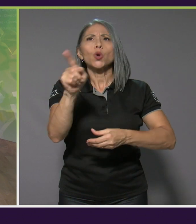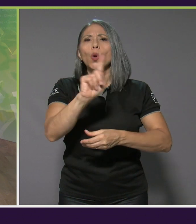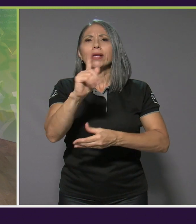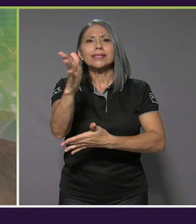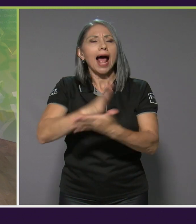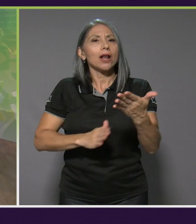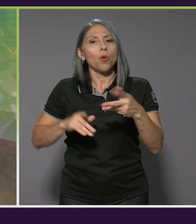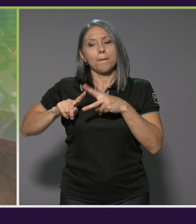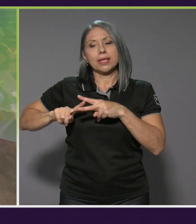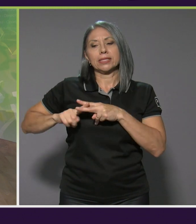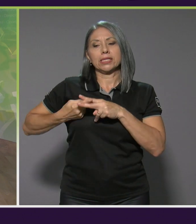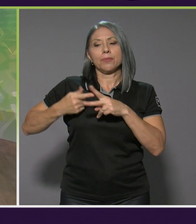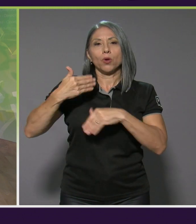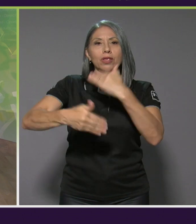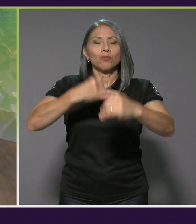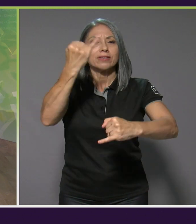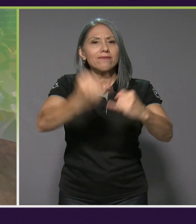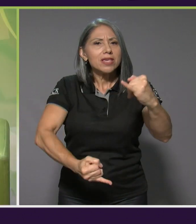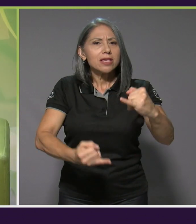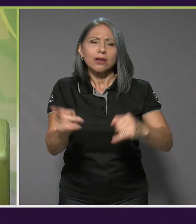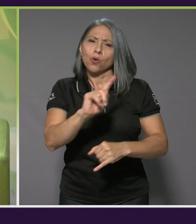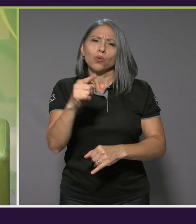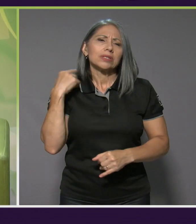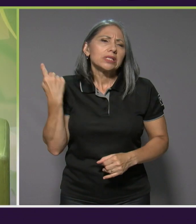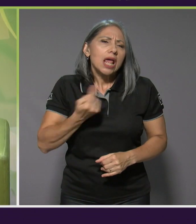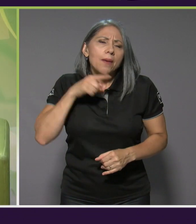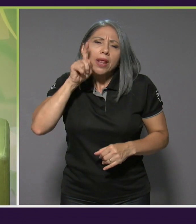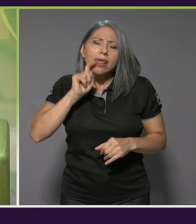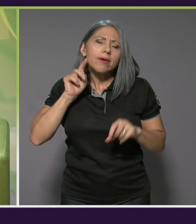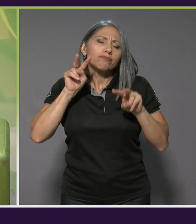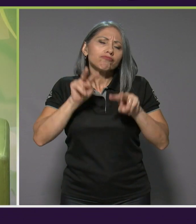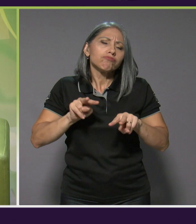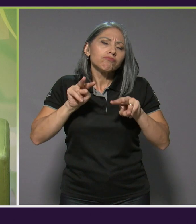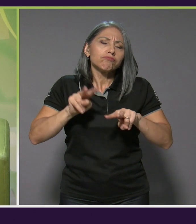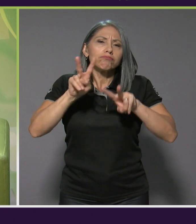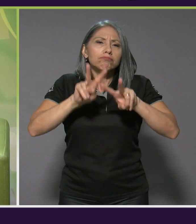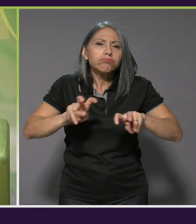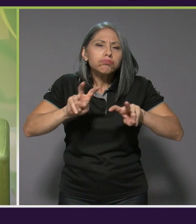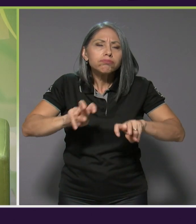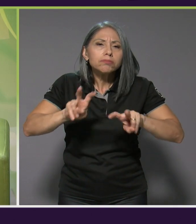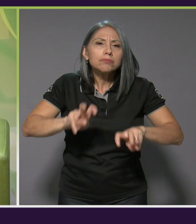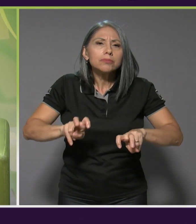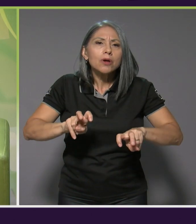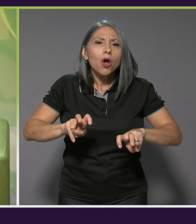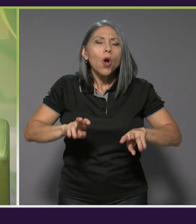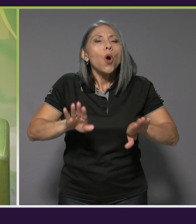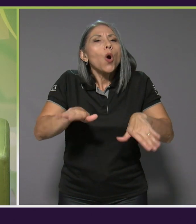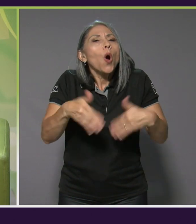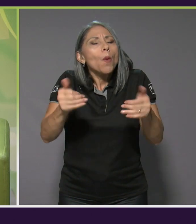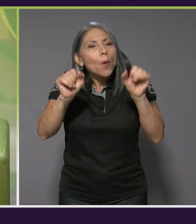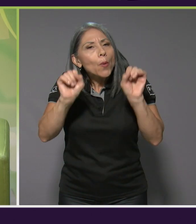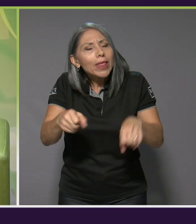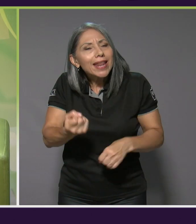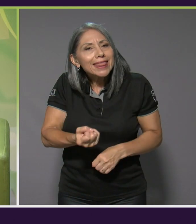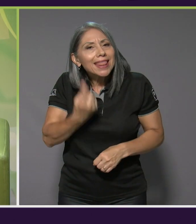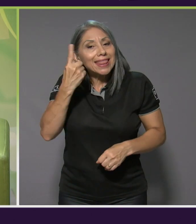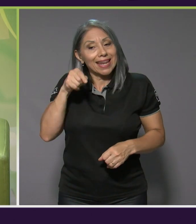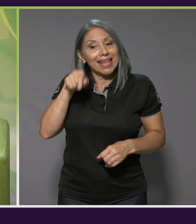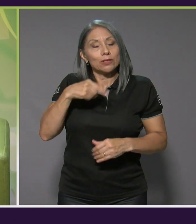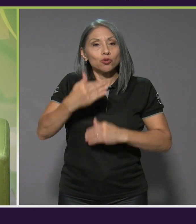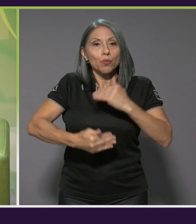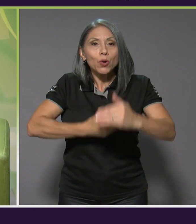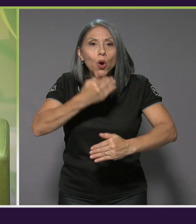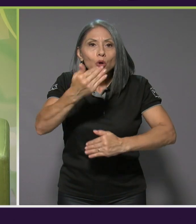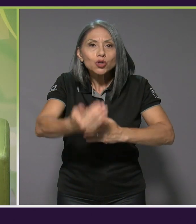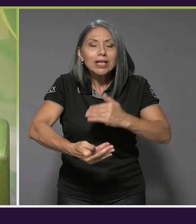que constantemente hay que estarlo evaluando. ¿Cómo hacer un balance entre entender que es un proceso, ¿verdad?, dinámico y